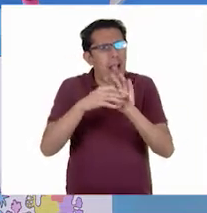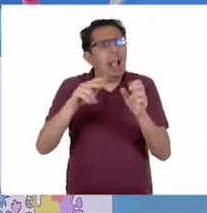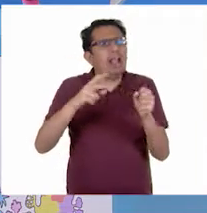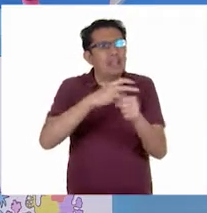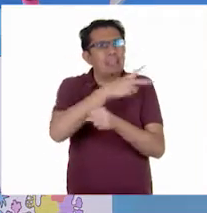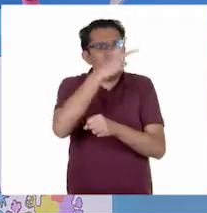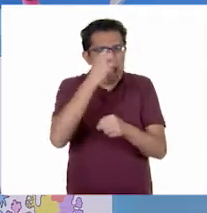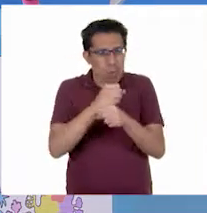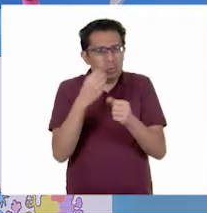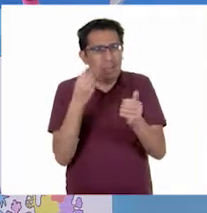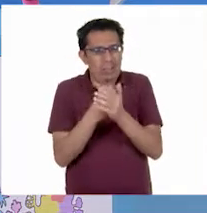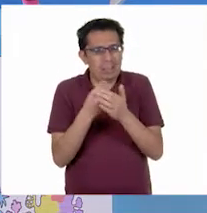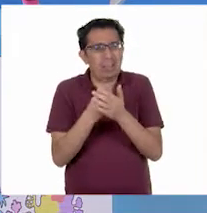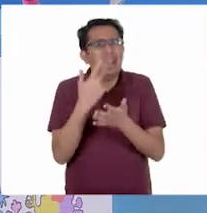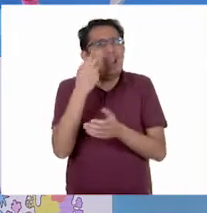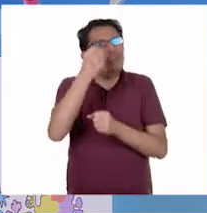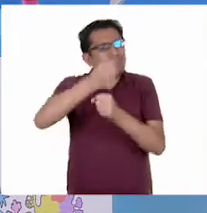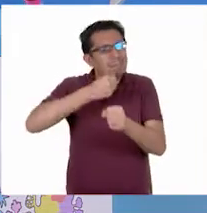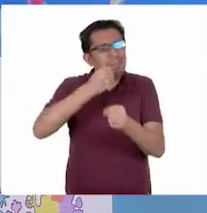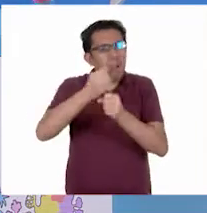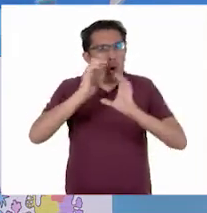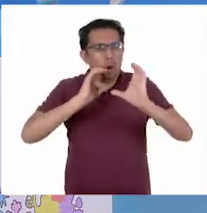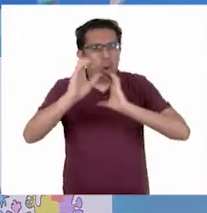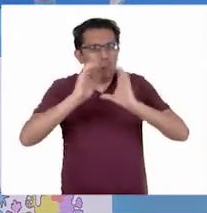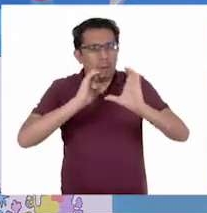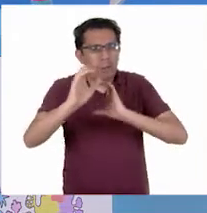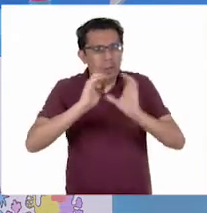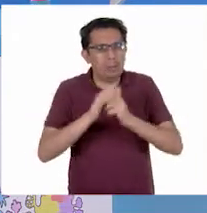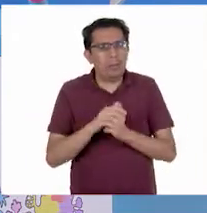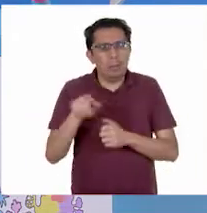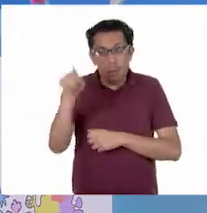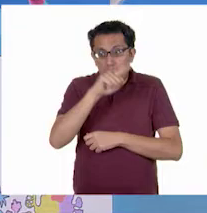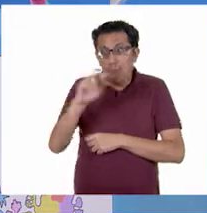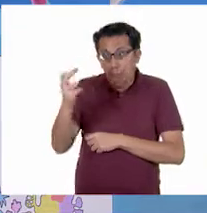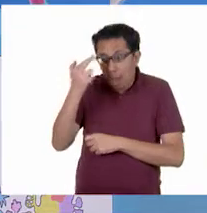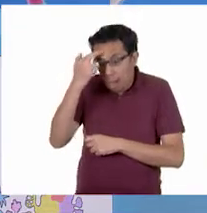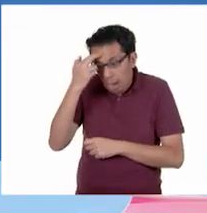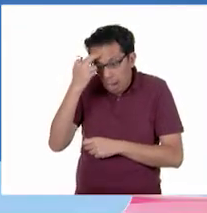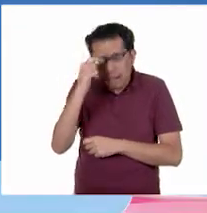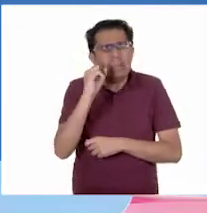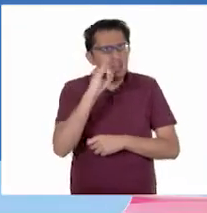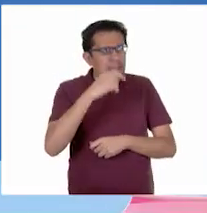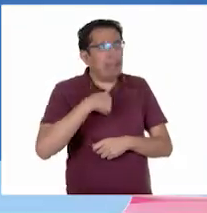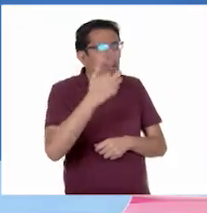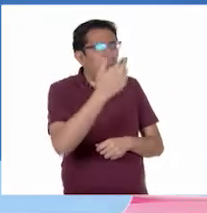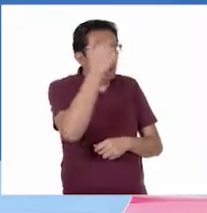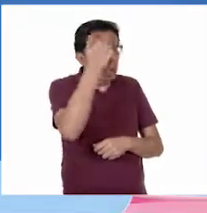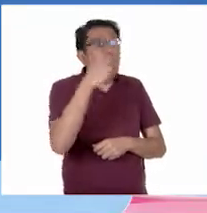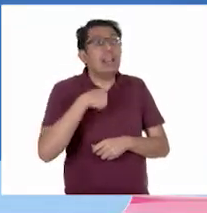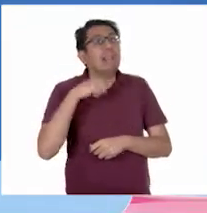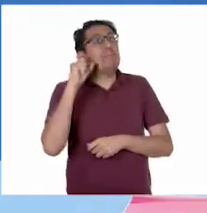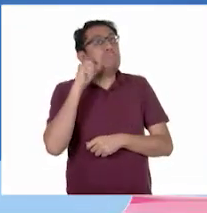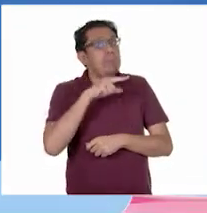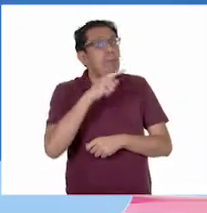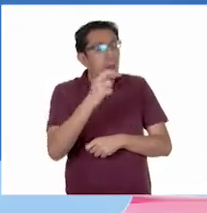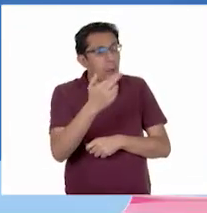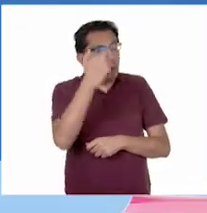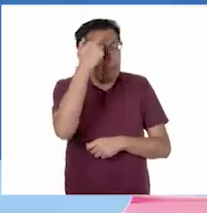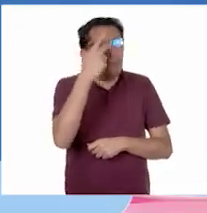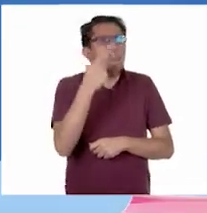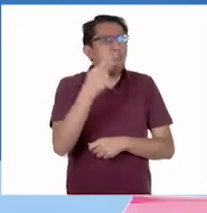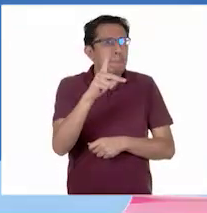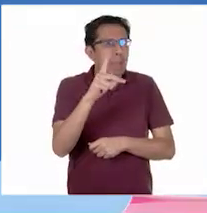práctica social del lenguaje. ¿Sí lo recuerdan en casa? Larisa, Ton, ¿se acuerdan? Sí, yo sí lo recuerdo. Sí, yo también, aunque